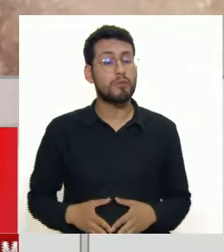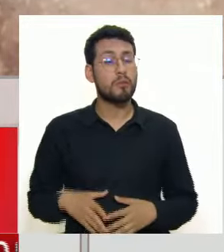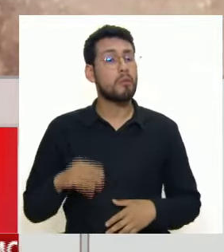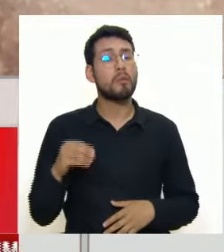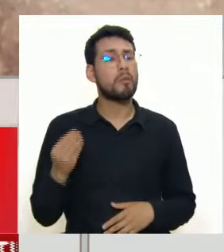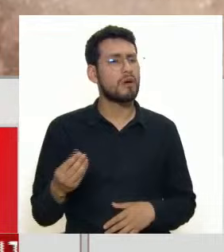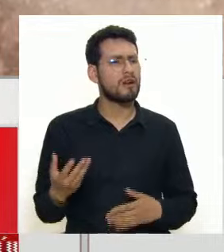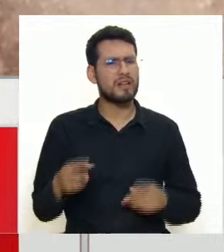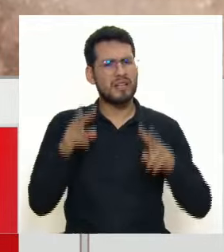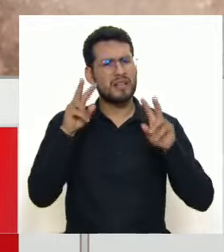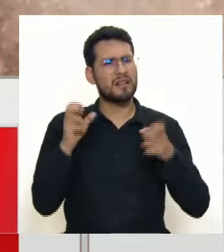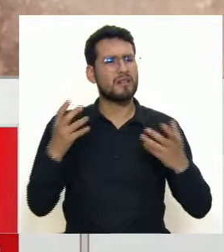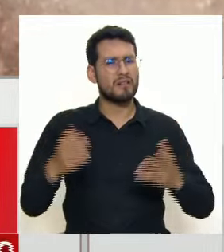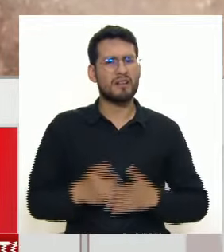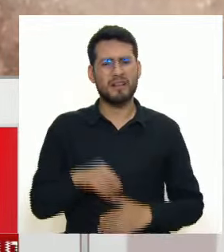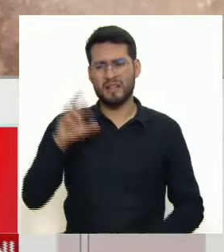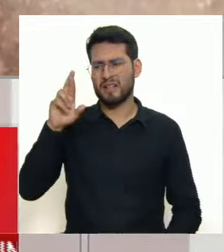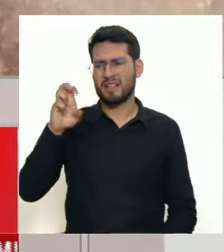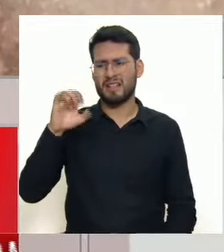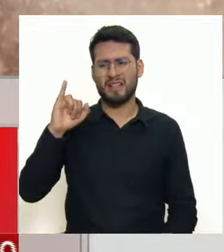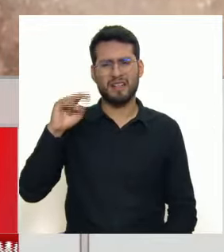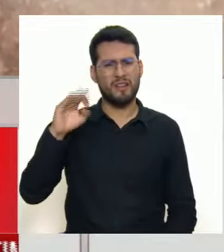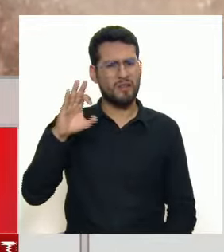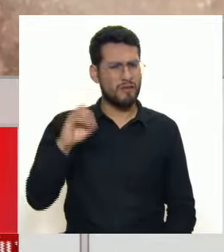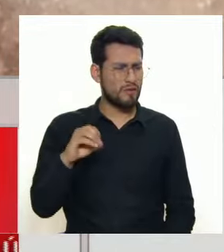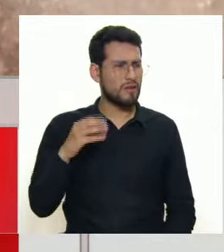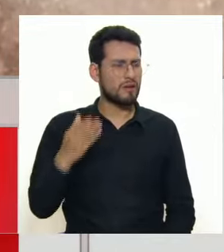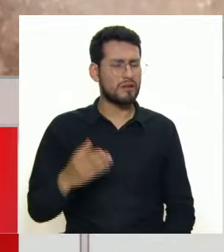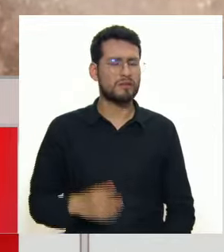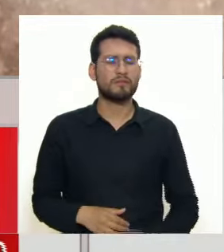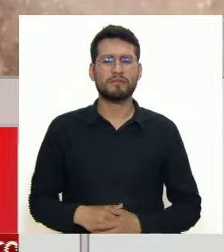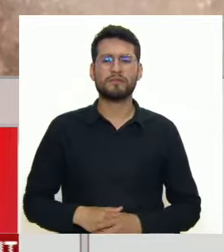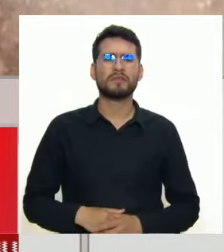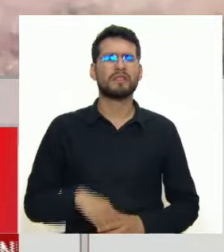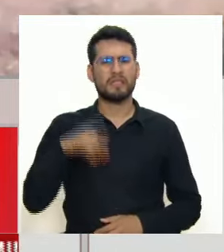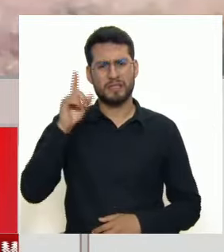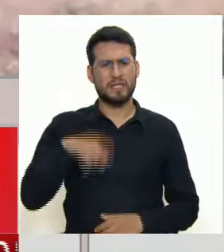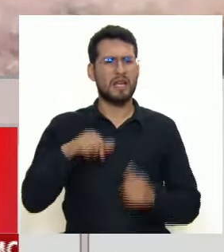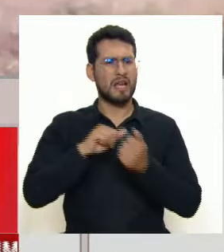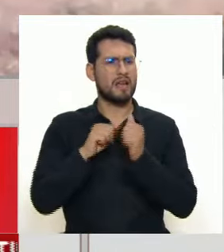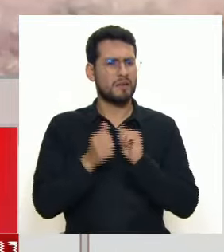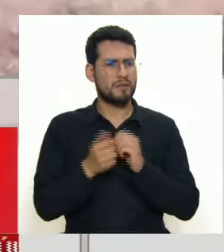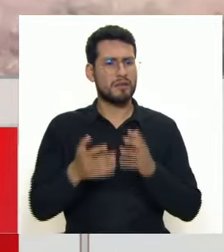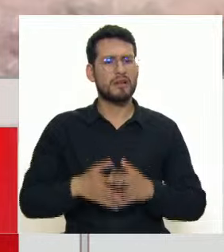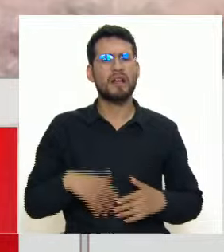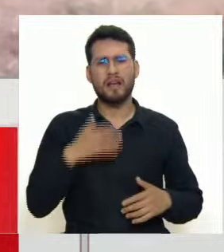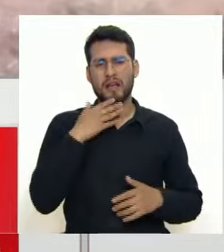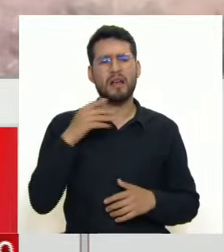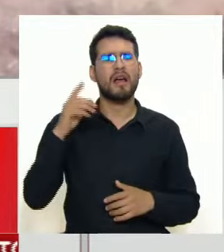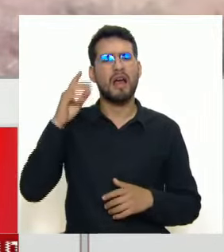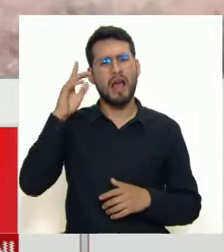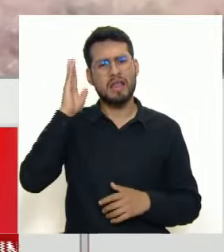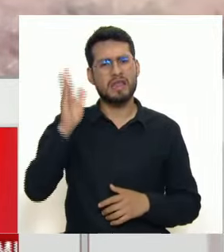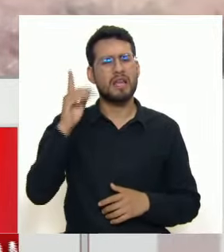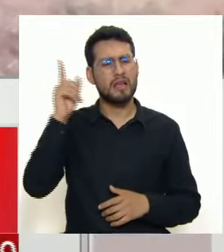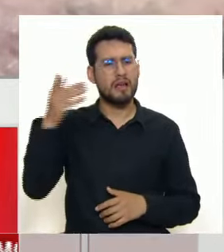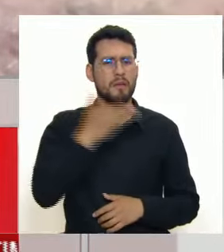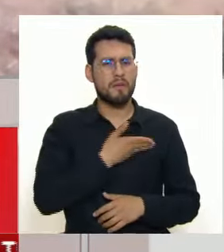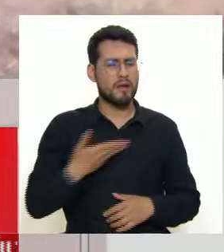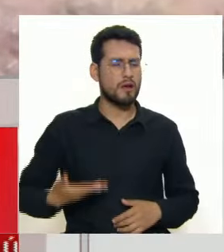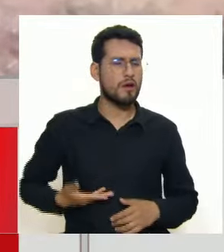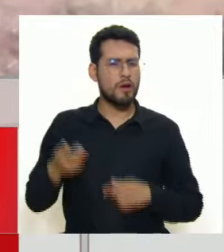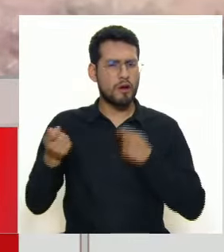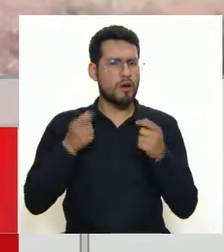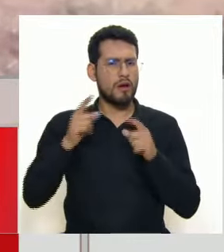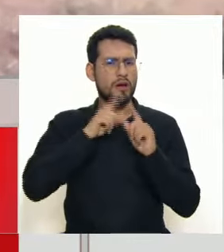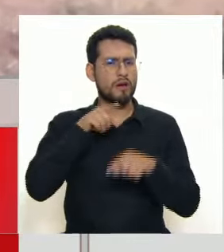origina por esos temas del reinfo que tiene que ya cambiar, y eso lo ha decidido el Poder Ejecutivo a través de una ley que envió al